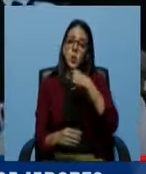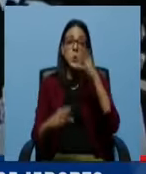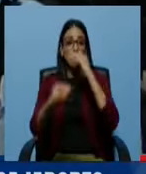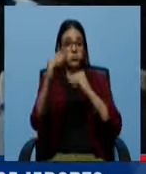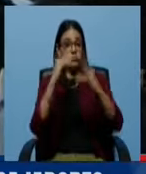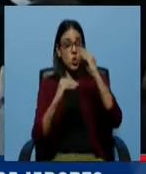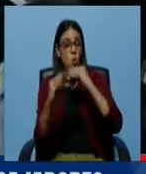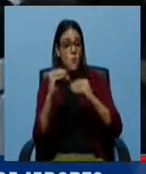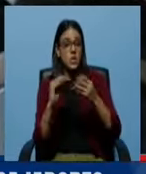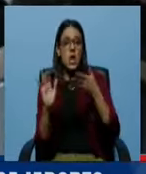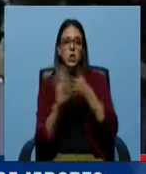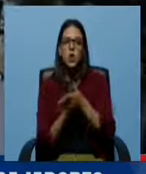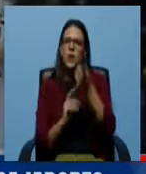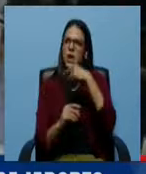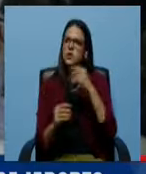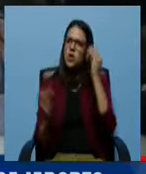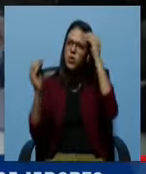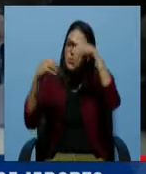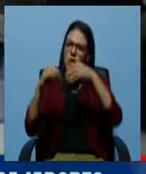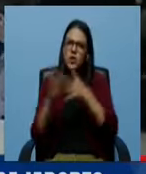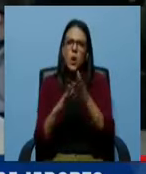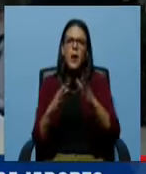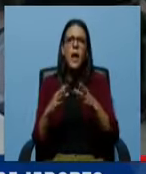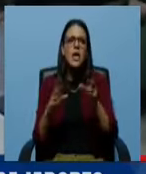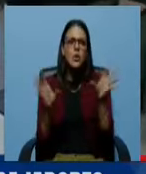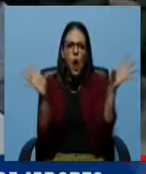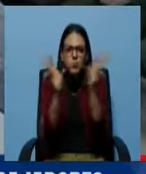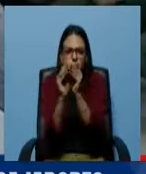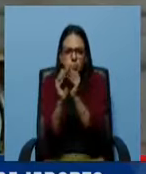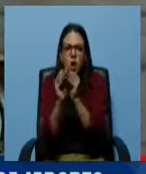Conversamos la reanimación de un conjunto de proyectos